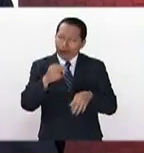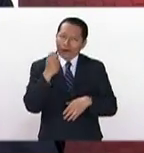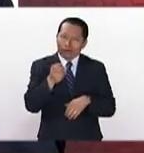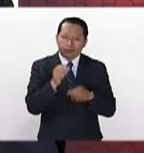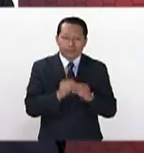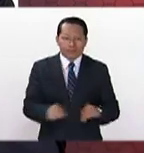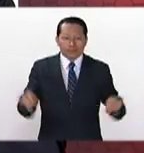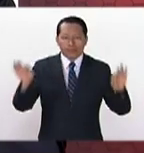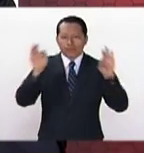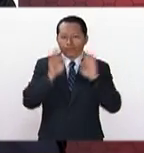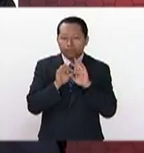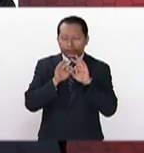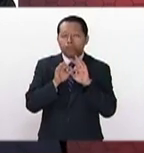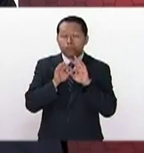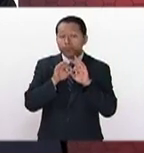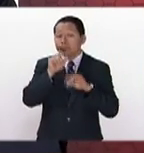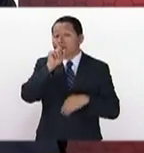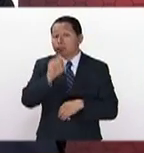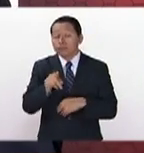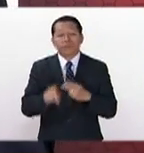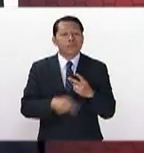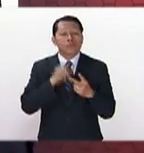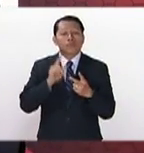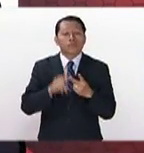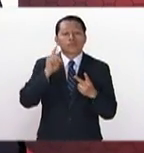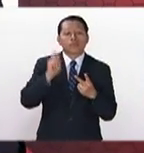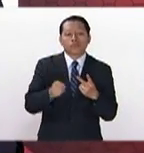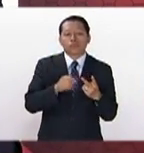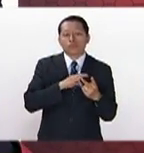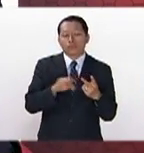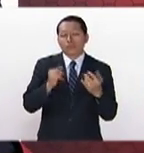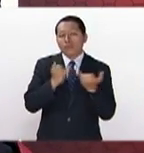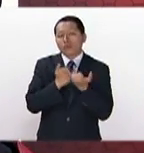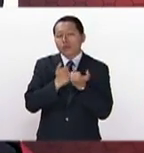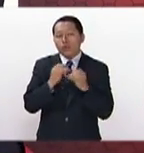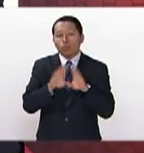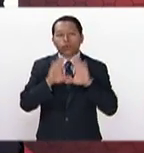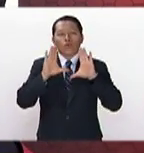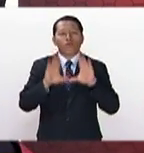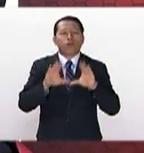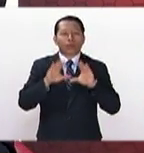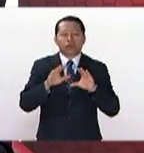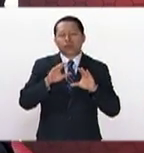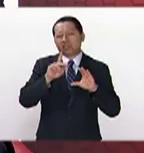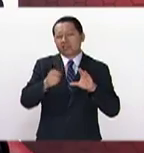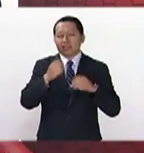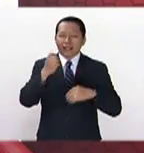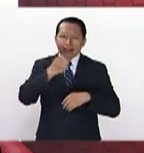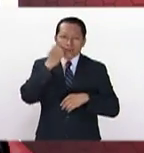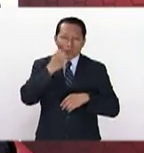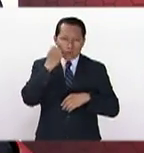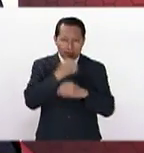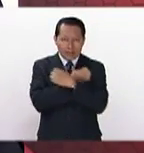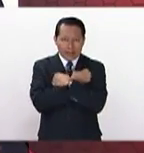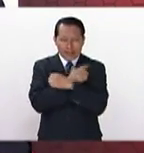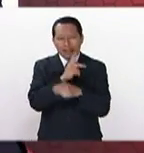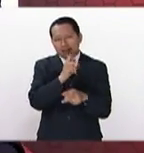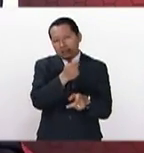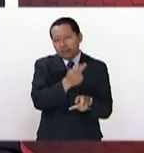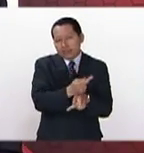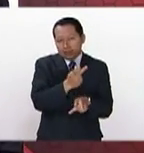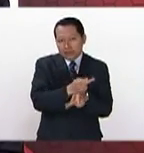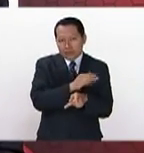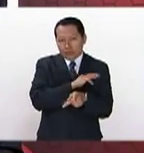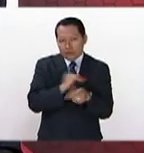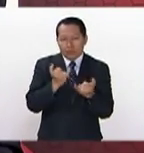muy importante. Y por el otro lado, también la formación académica a nivel de bachiller, la